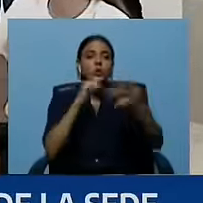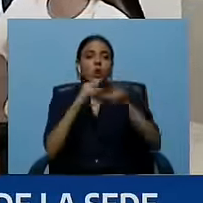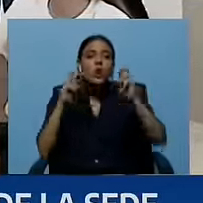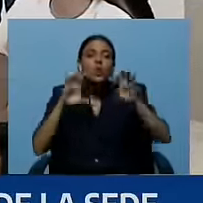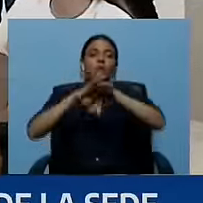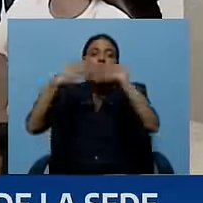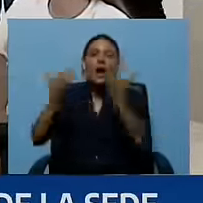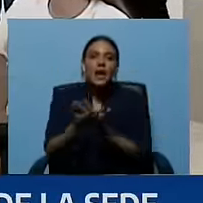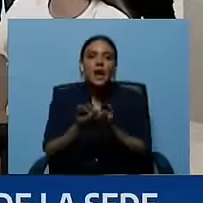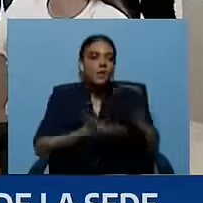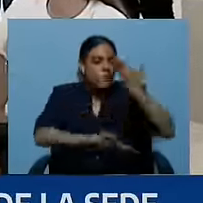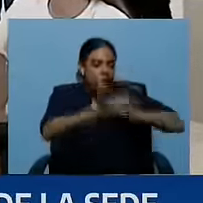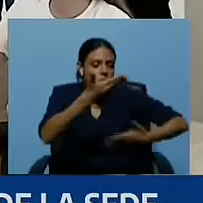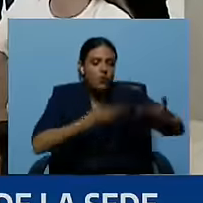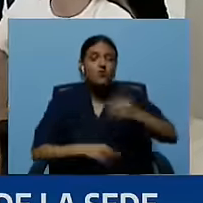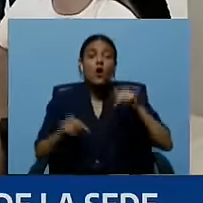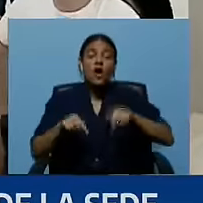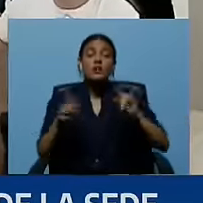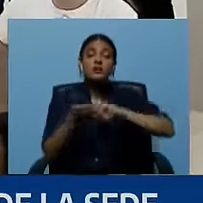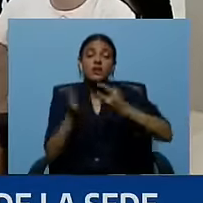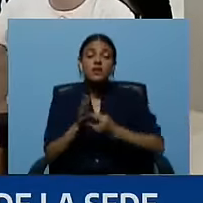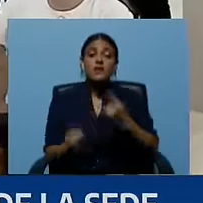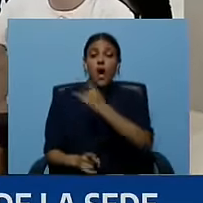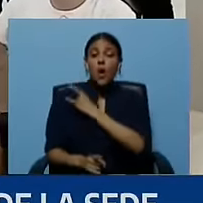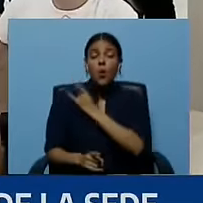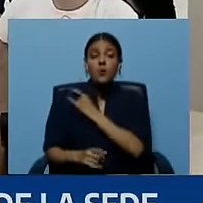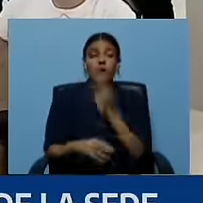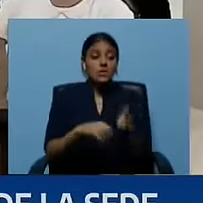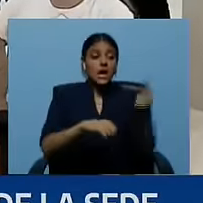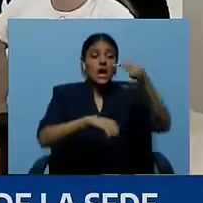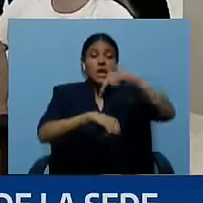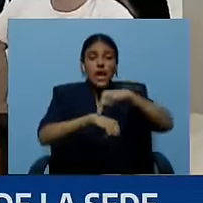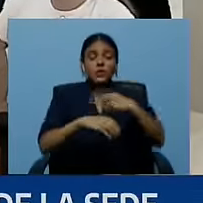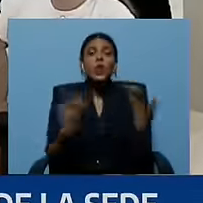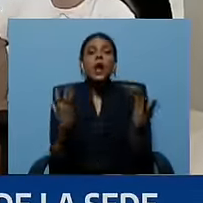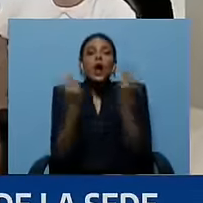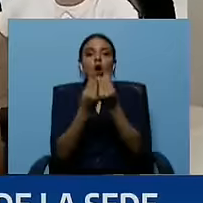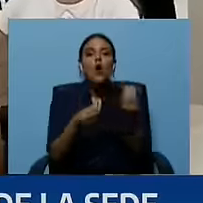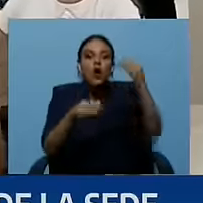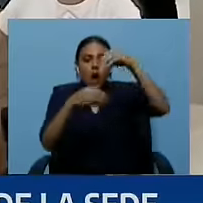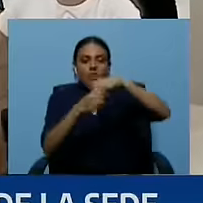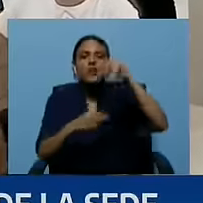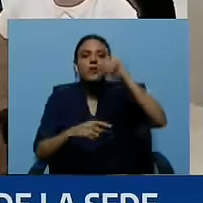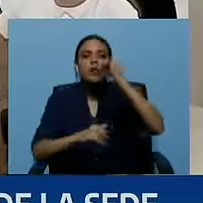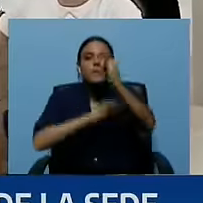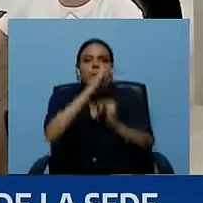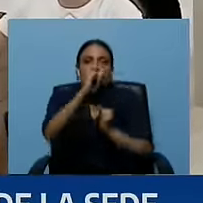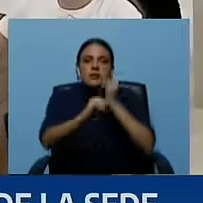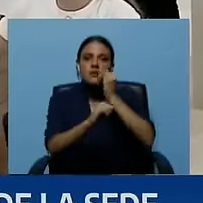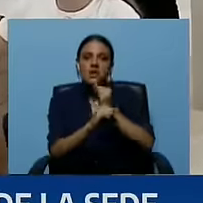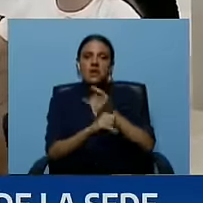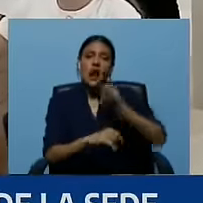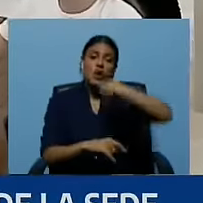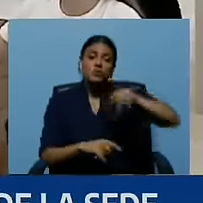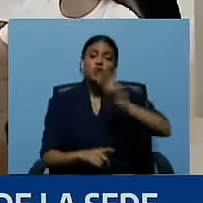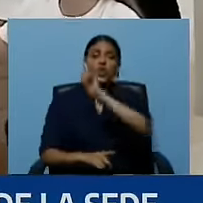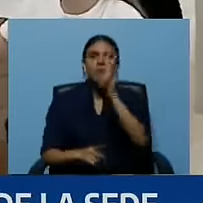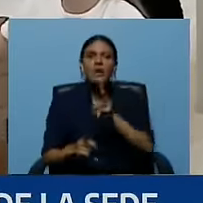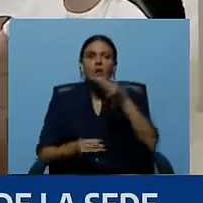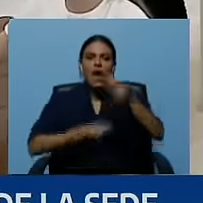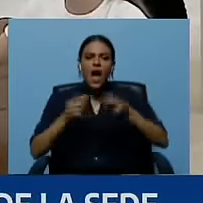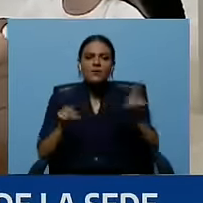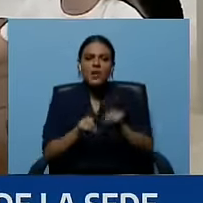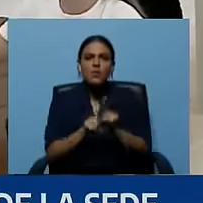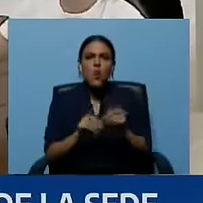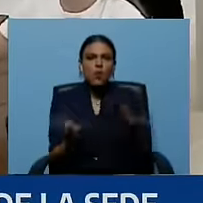una universidad nacional con un gran componente internacional. Venezuela articulado a la